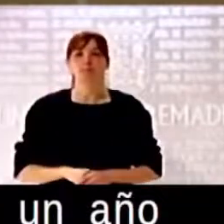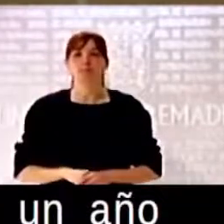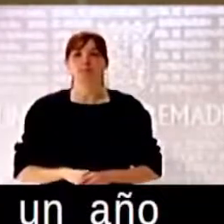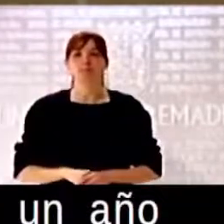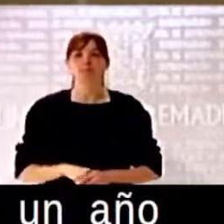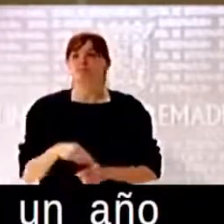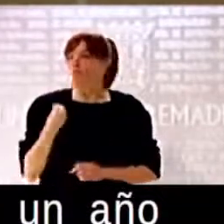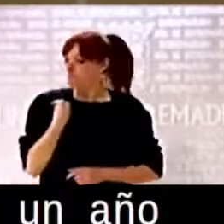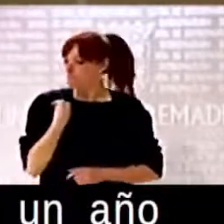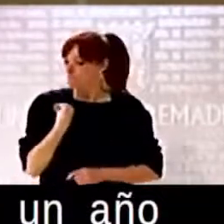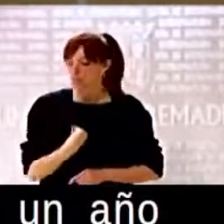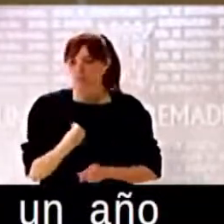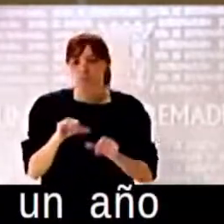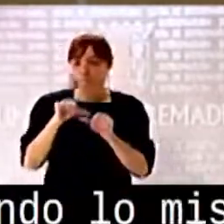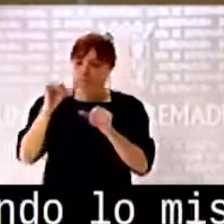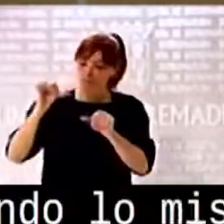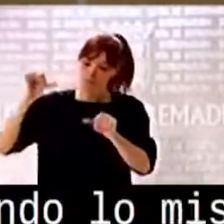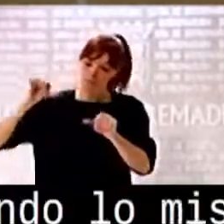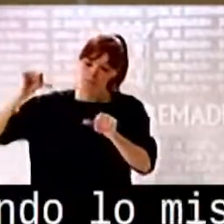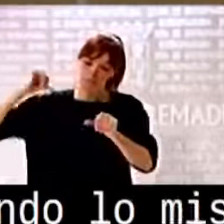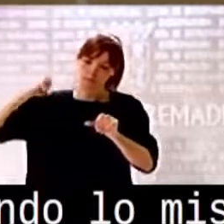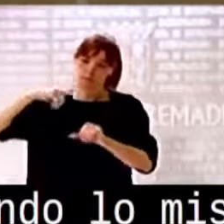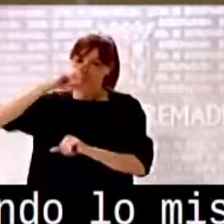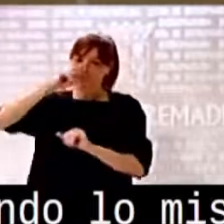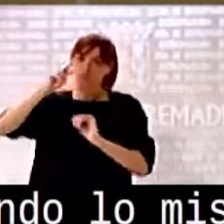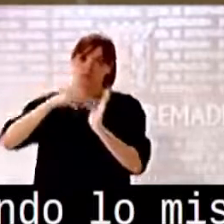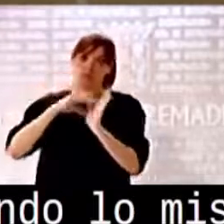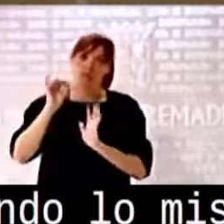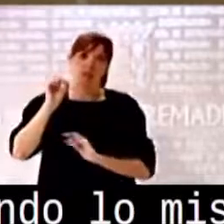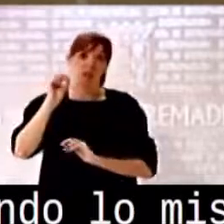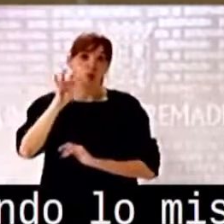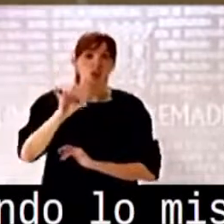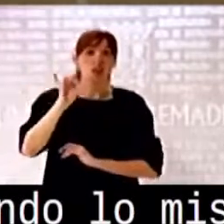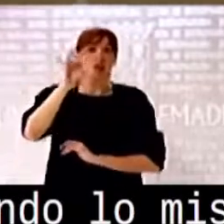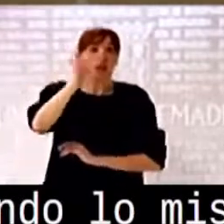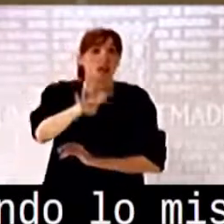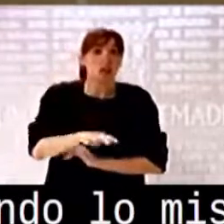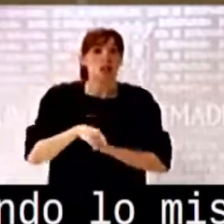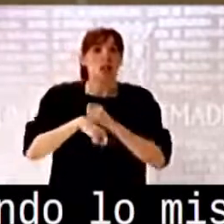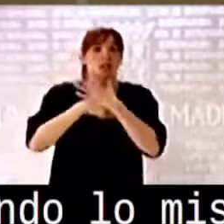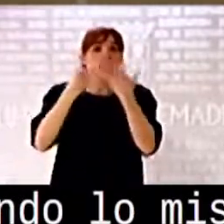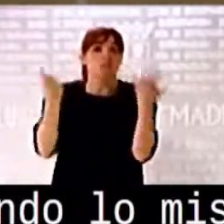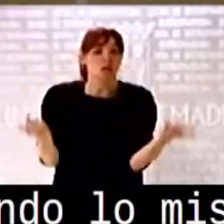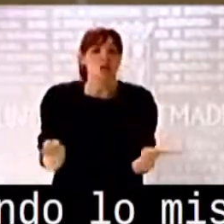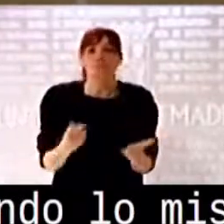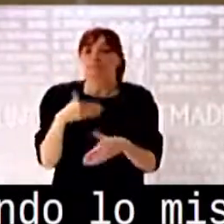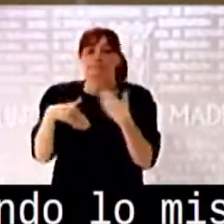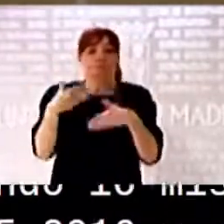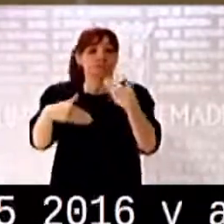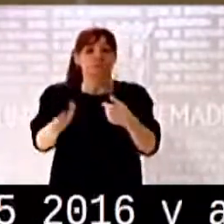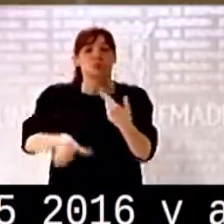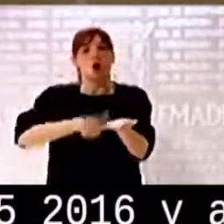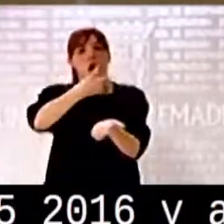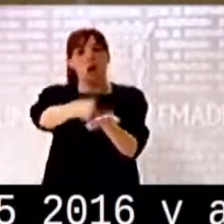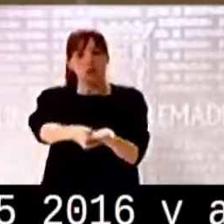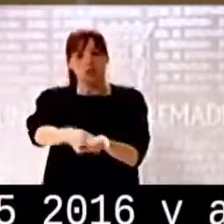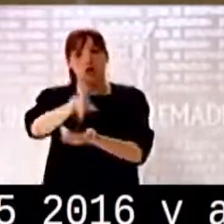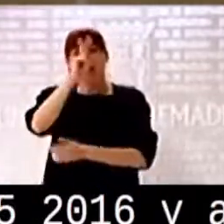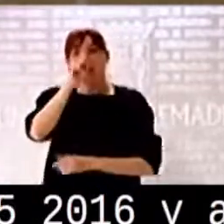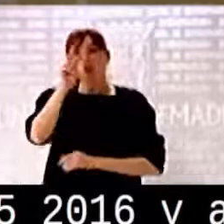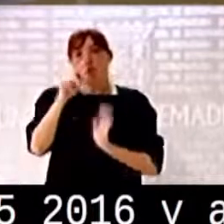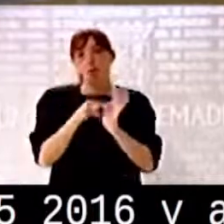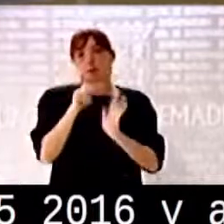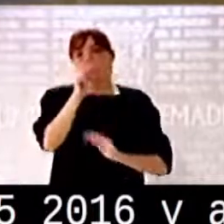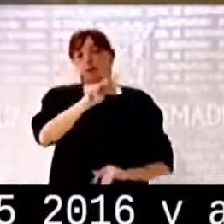se está haciendo lo mismo que se ha hecho en el año 2014, 2015, 2016 y así hasta llegar en el